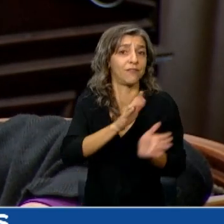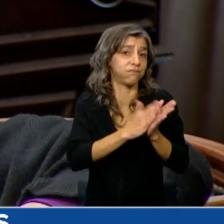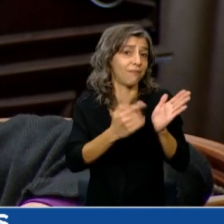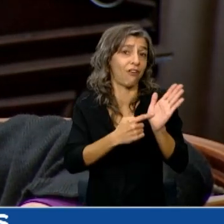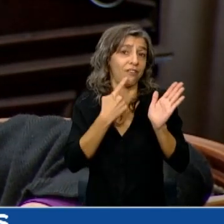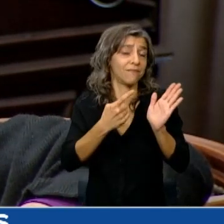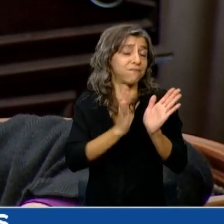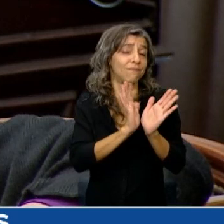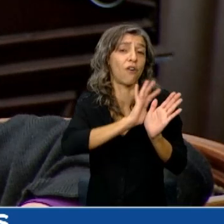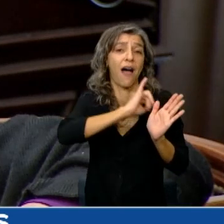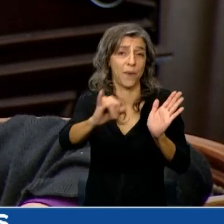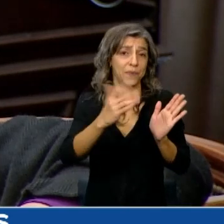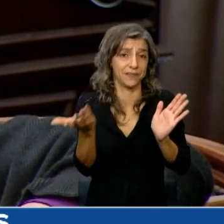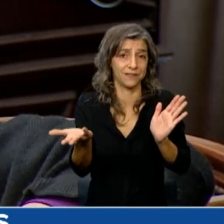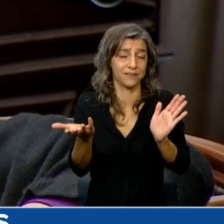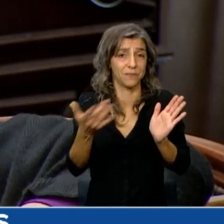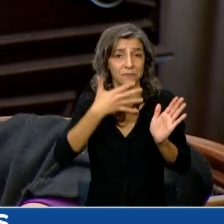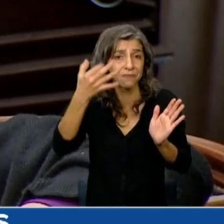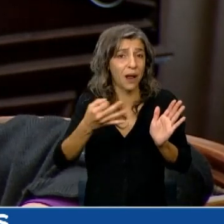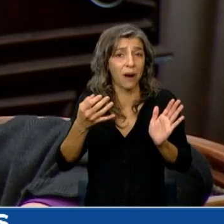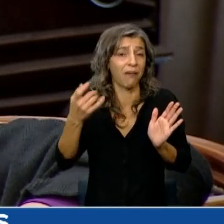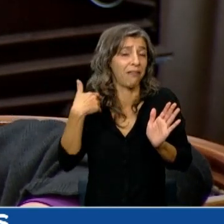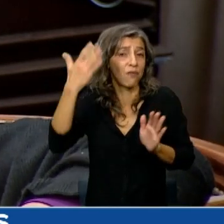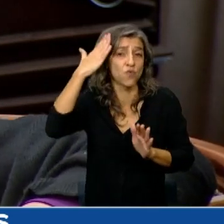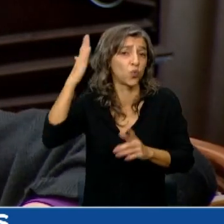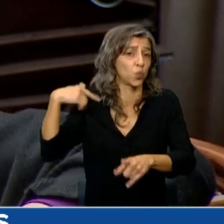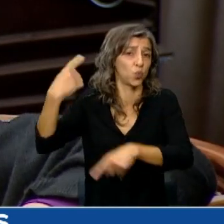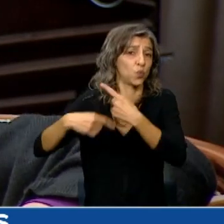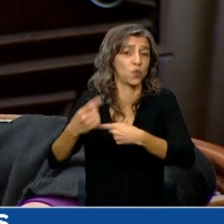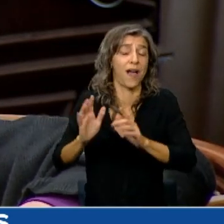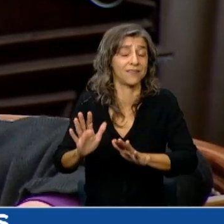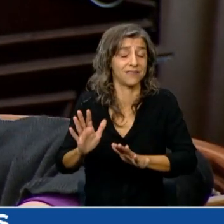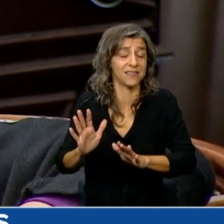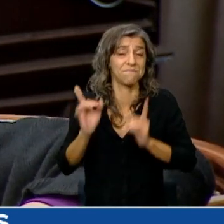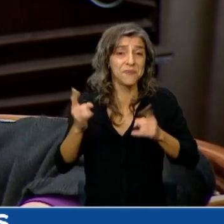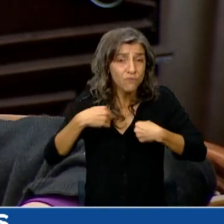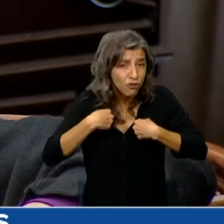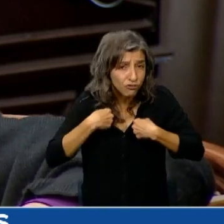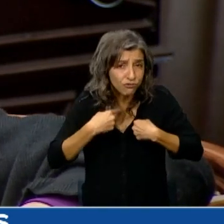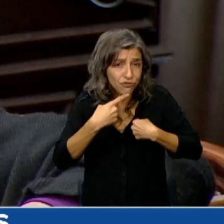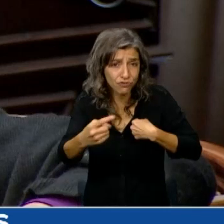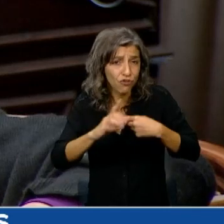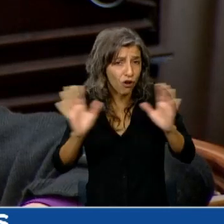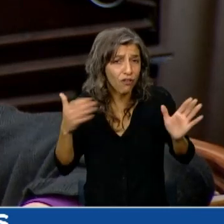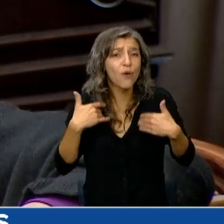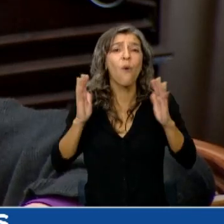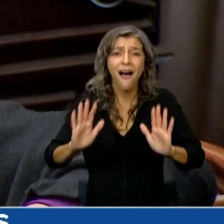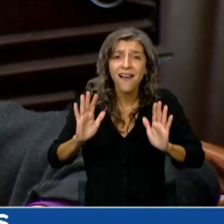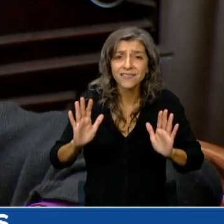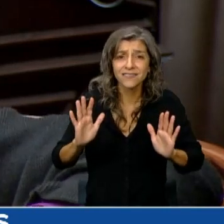somos vulnerabilizadas culturalmente. Y lo digo yo, desde mi